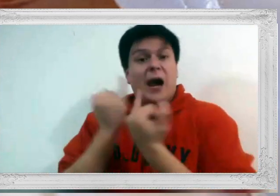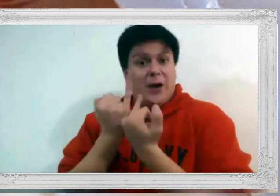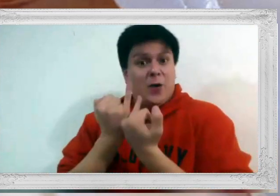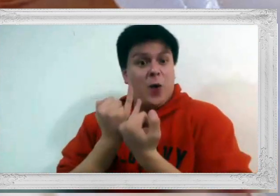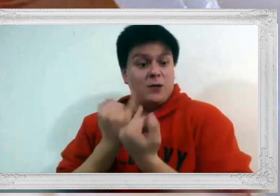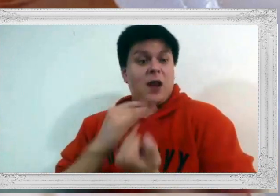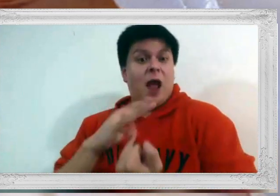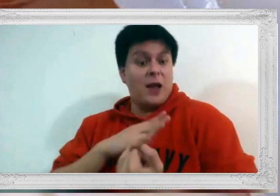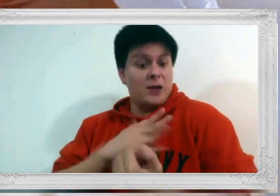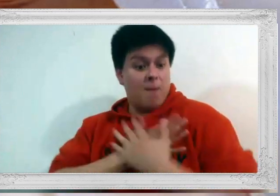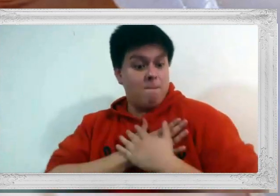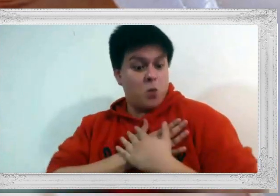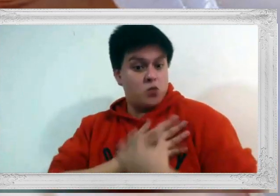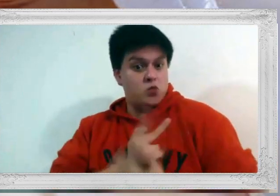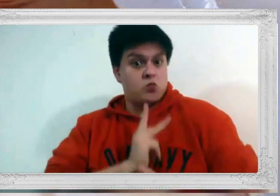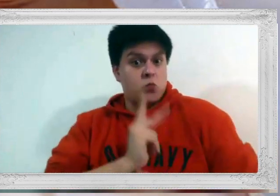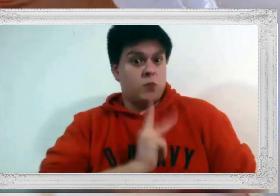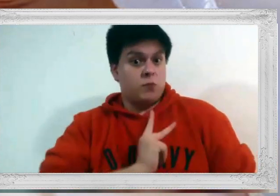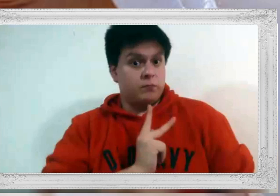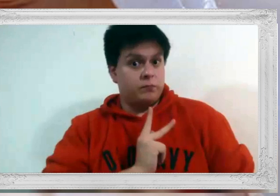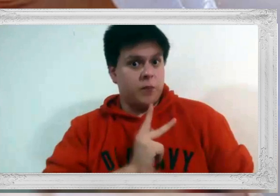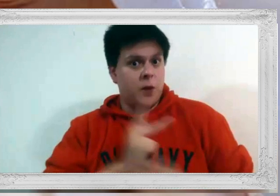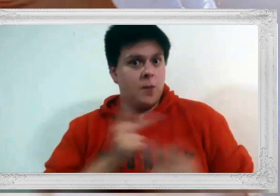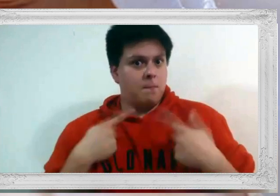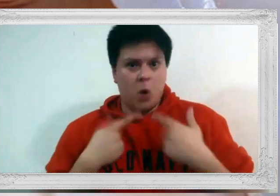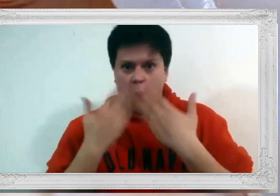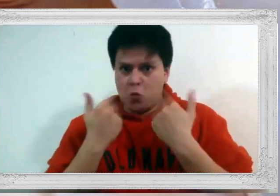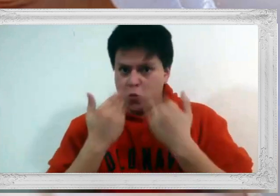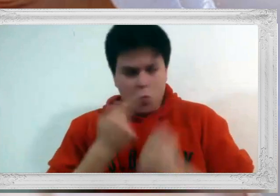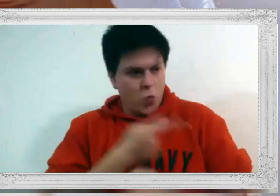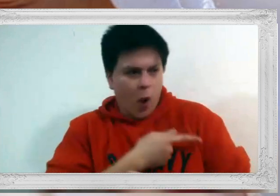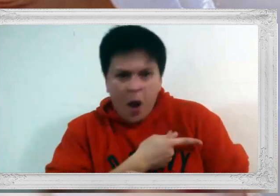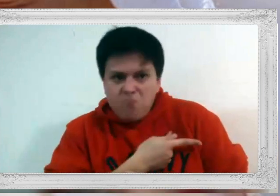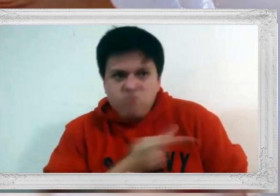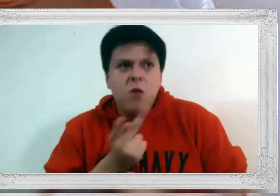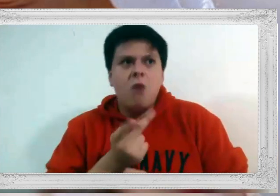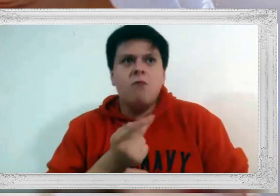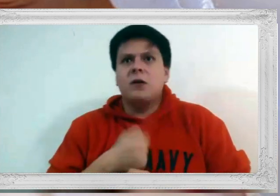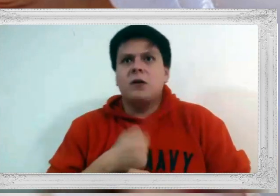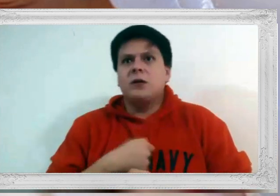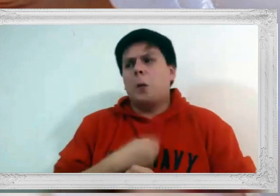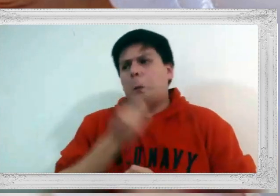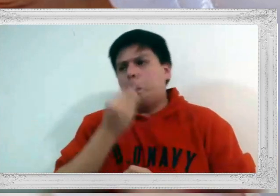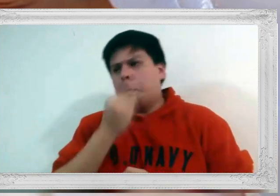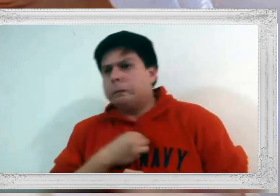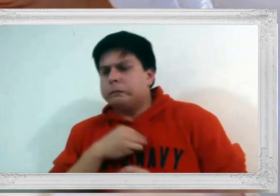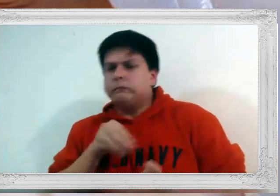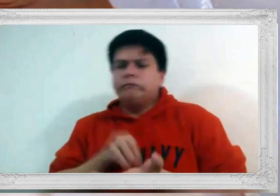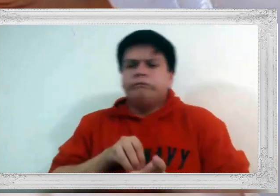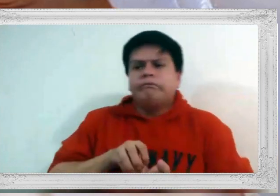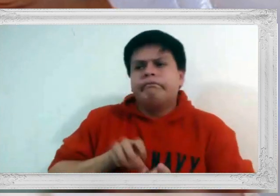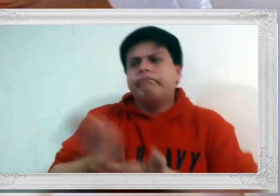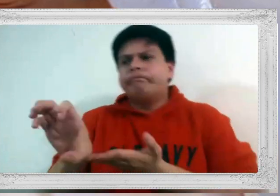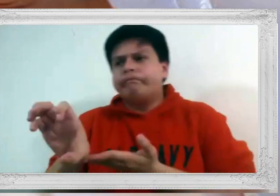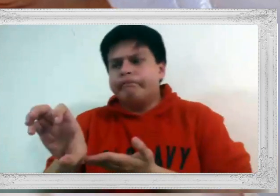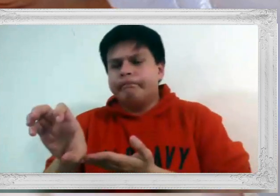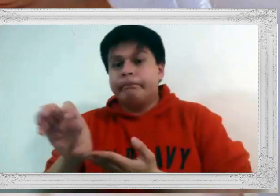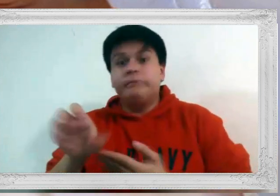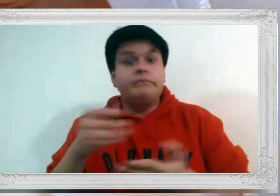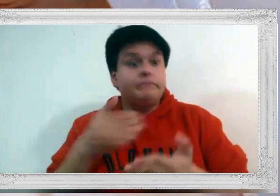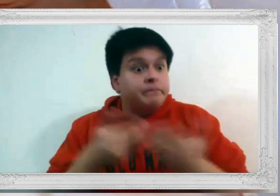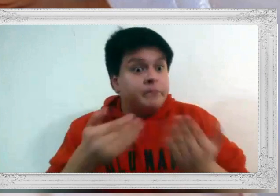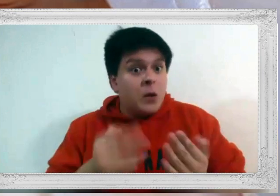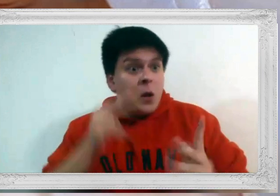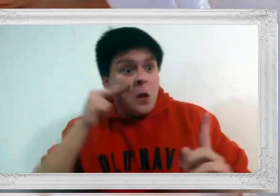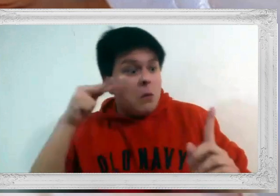Nadie es tan pobre que no pueda dar algo, y en efecto, la viuda de hoy demuestra su fe realizando un gesto